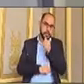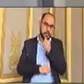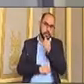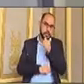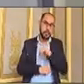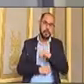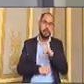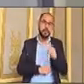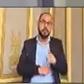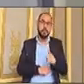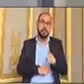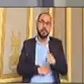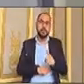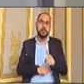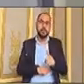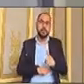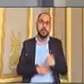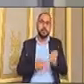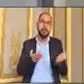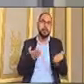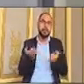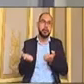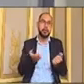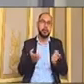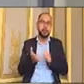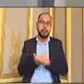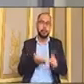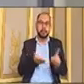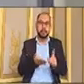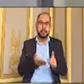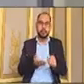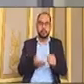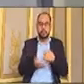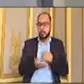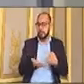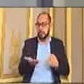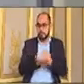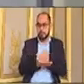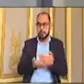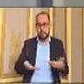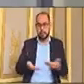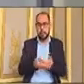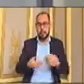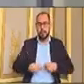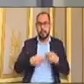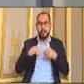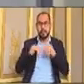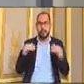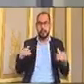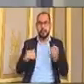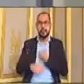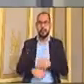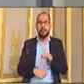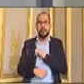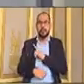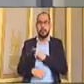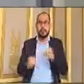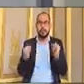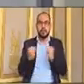pondría comprometer el ejercicio de los derechos a la autonomía reproductiva, la vida, la igualdad, la salud